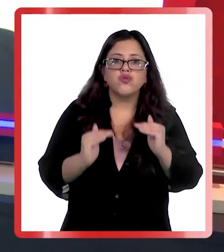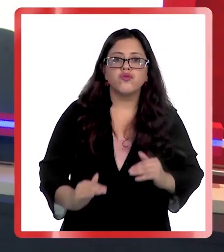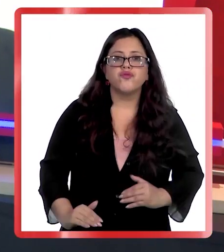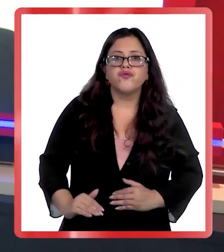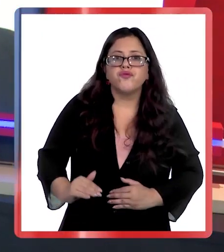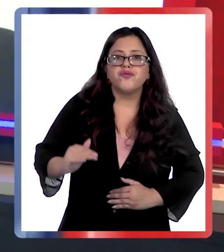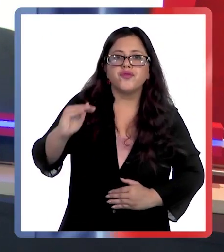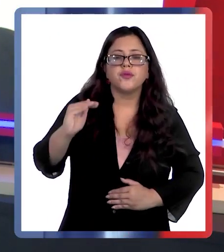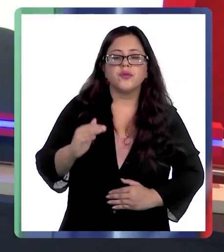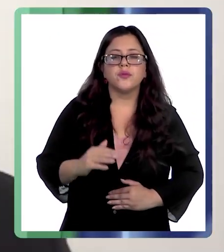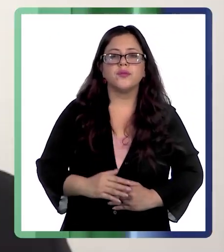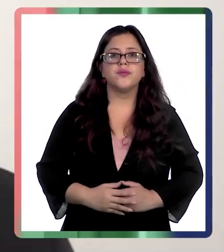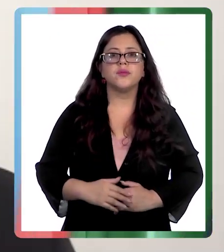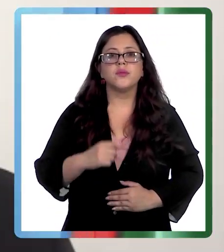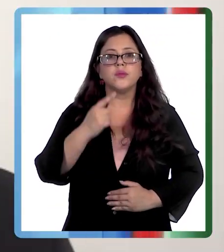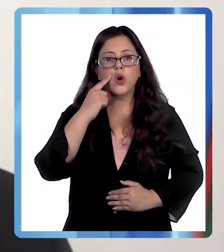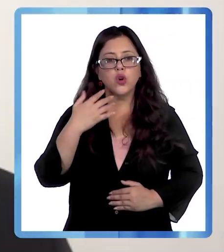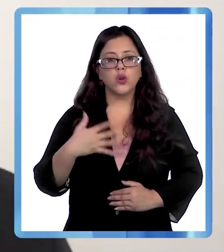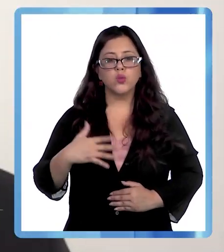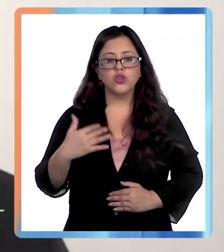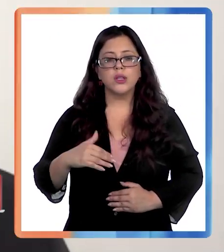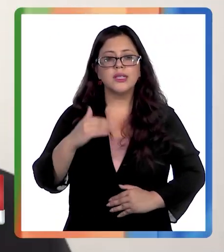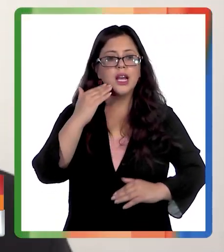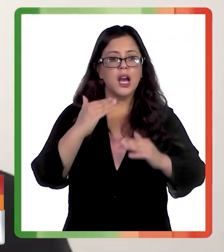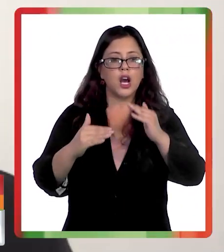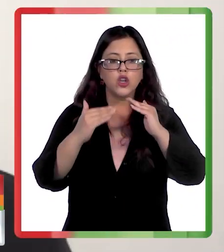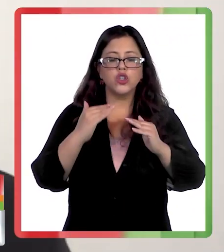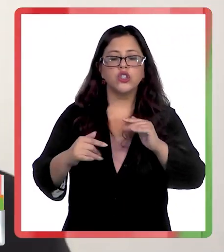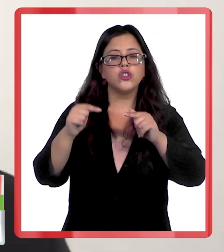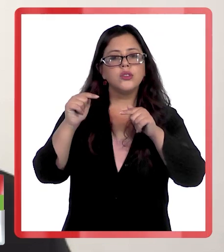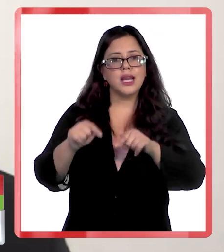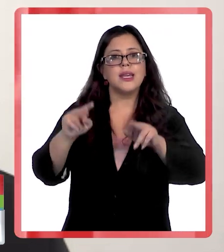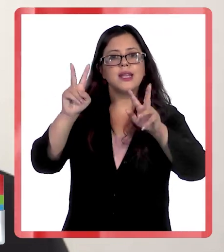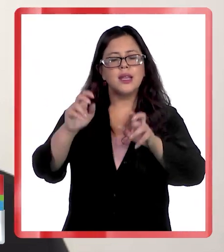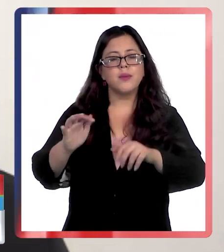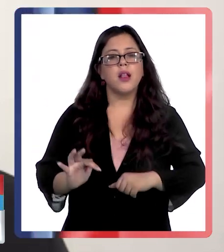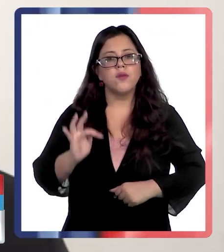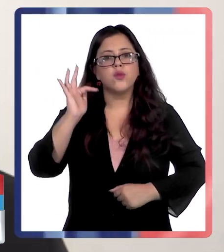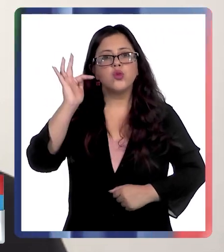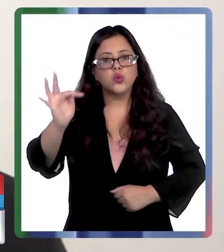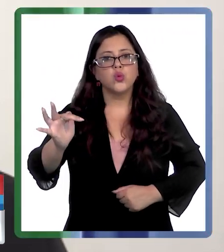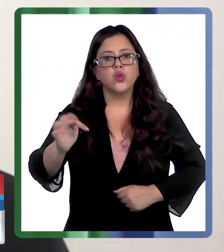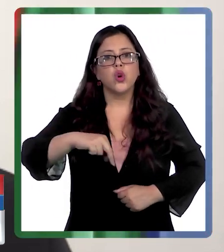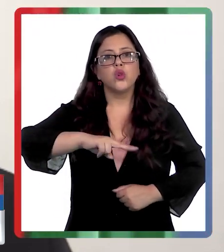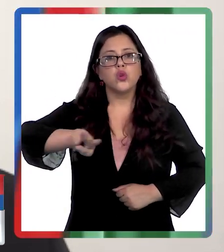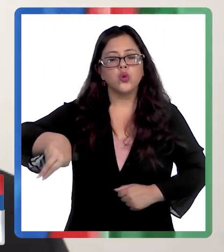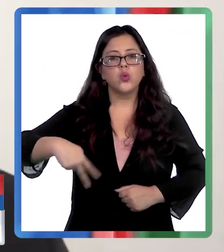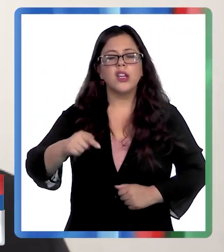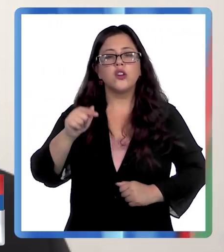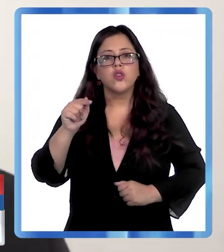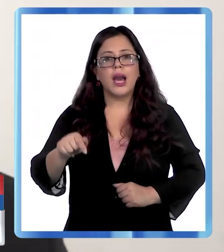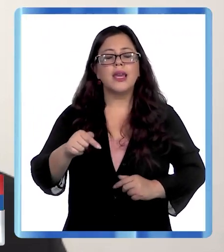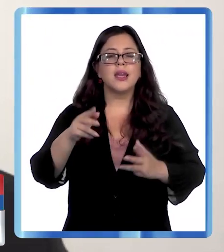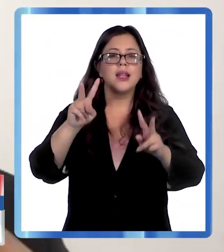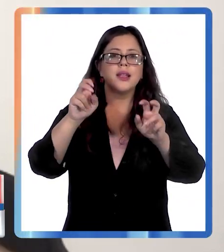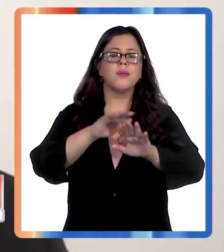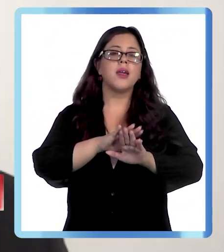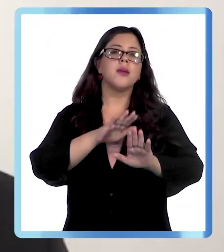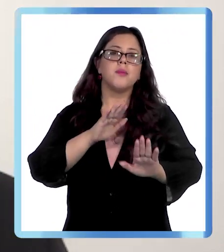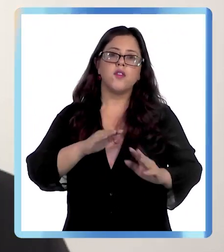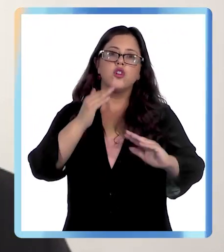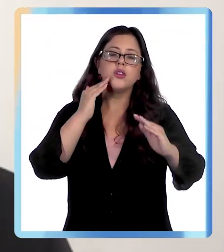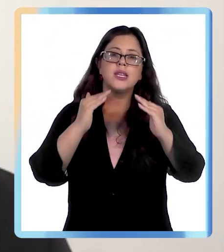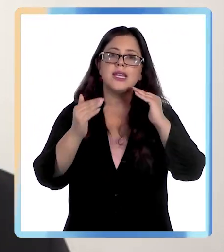bien pequeñitos muy importante los niños ahí está nuestro futuro ahí nuestra Ahí está nuestra